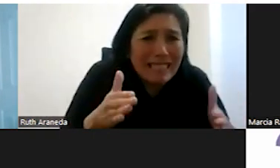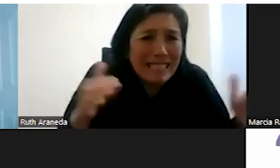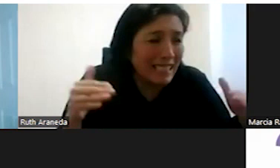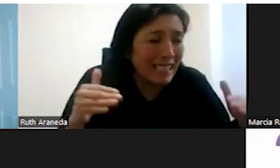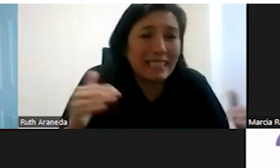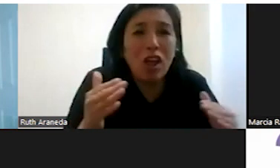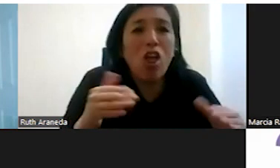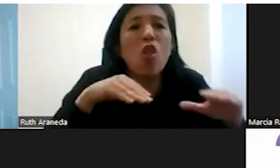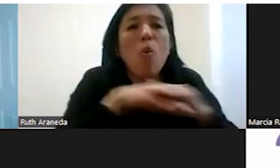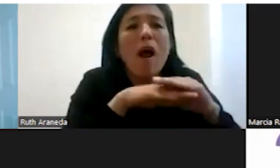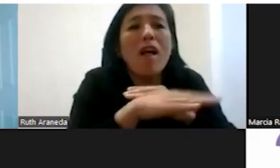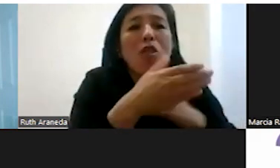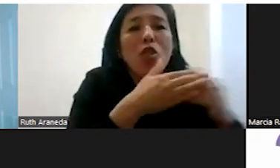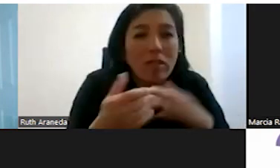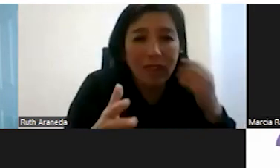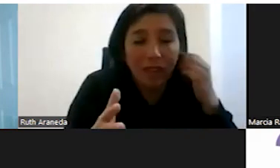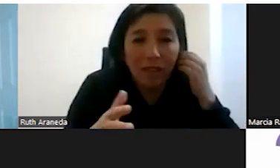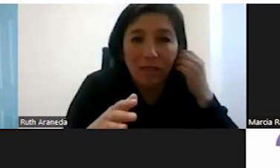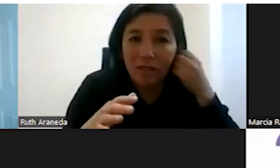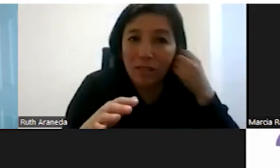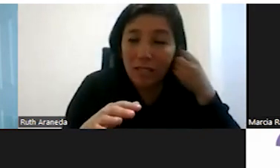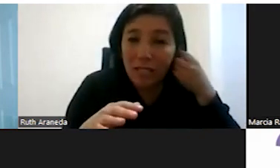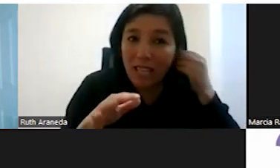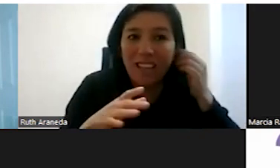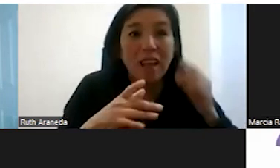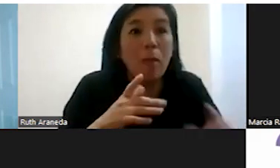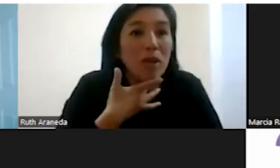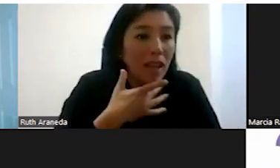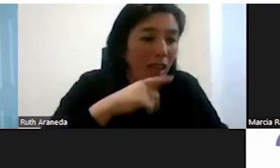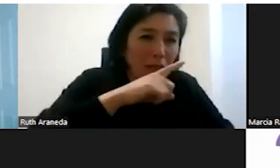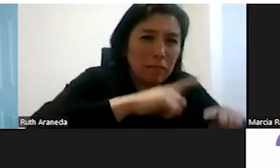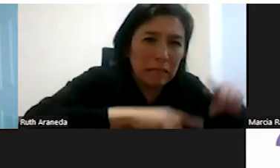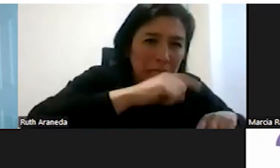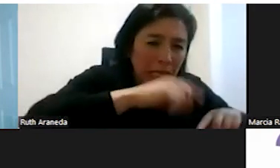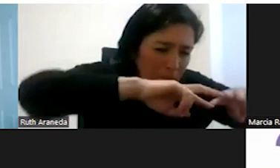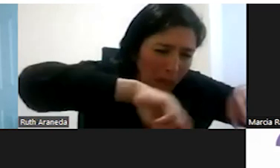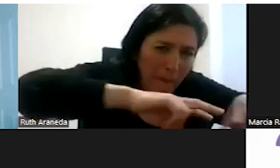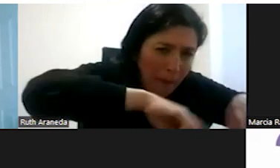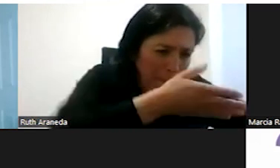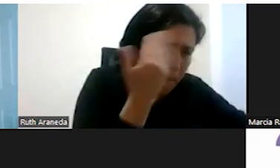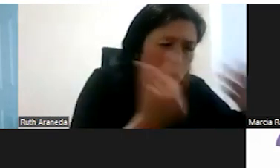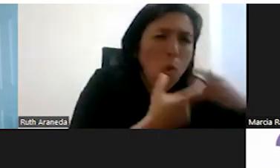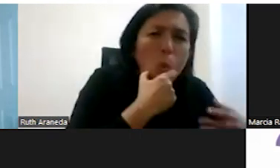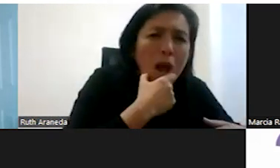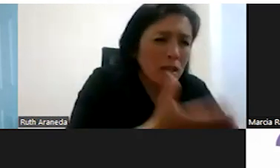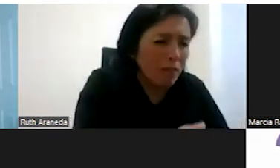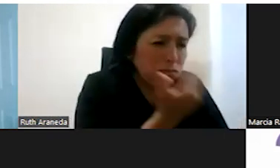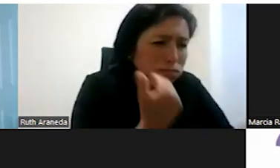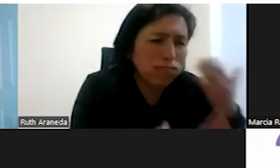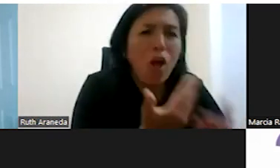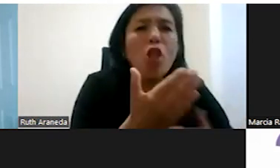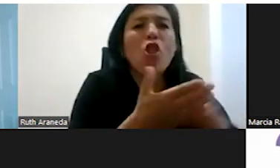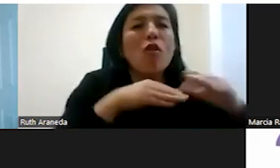donde guardar los objetos, por ejemplo, que vienen de las excavaciones arqueológicas, los cuerpos que vienen de estas